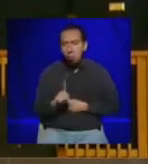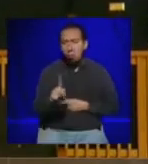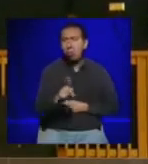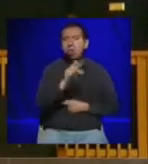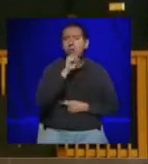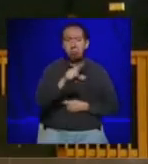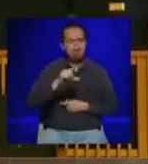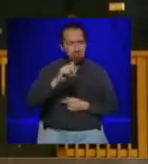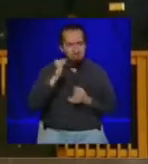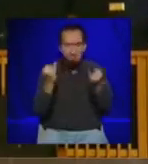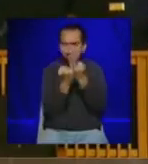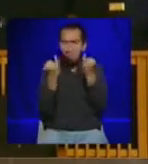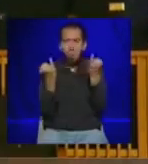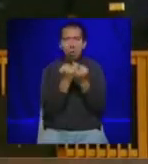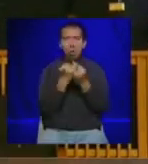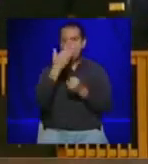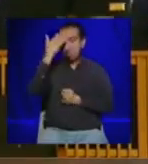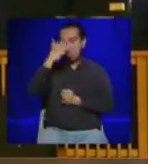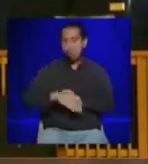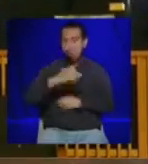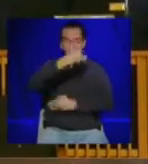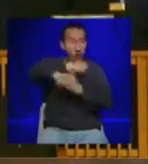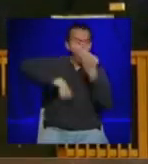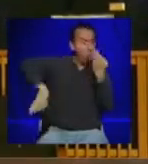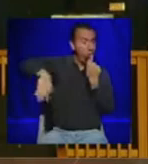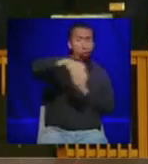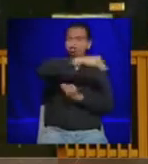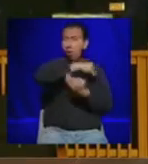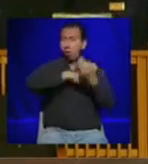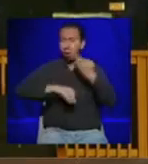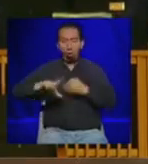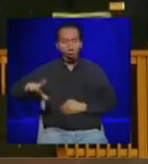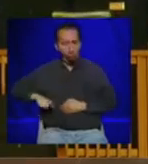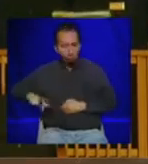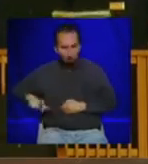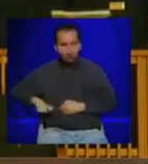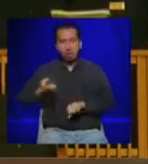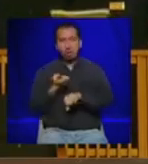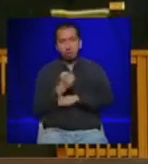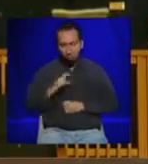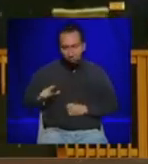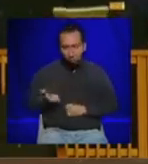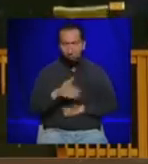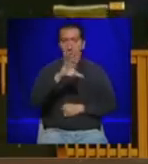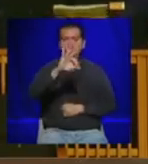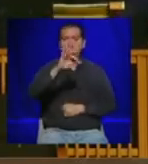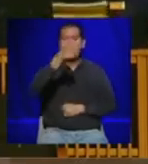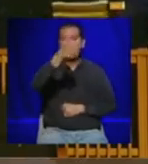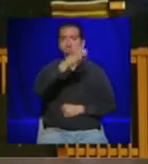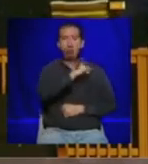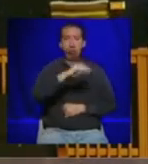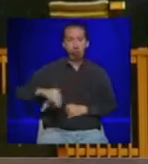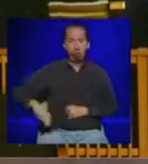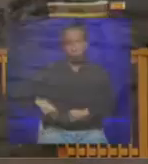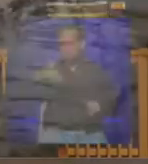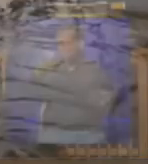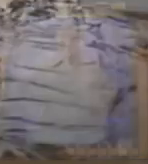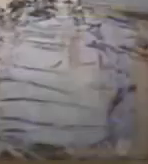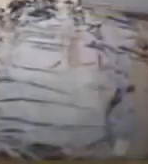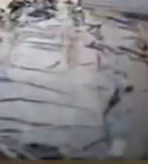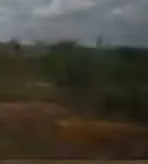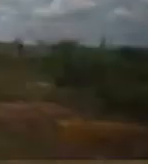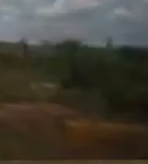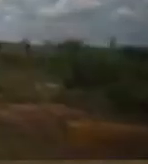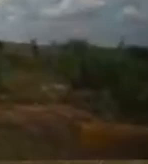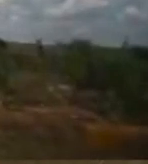Ese es el sentido de todas las acciones del Gobierno del Estado en los 46 municipios. El plan que hoy